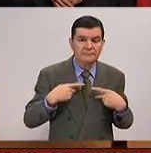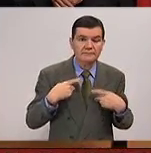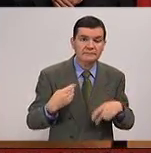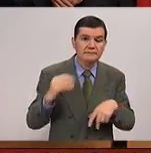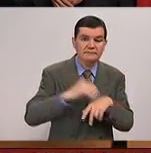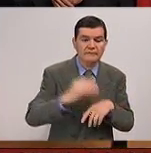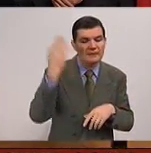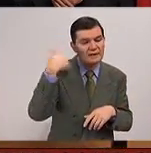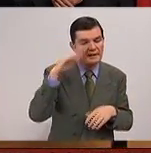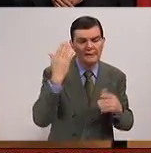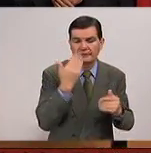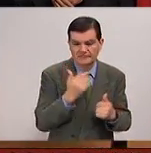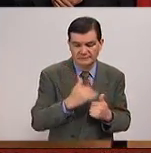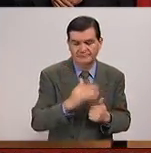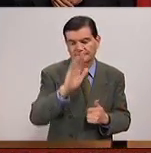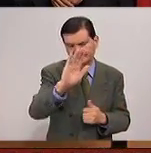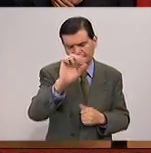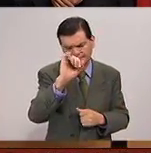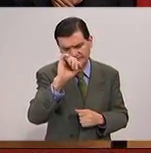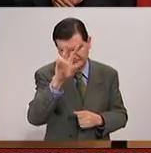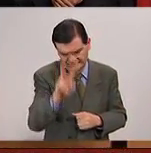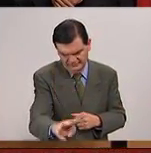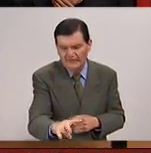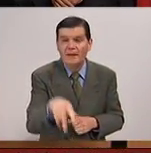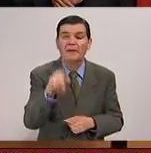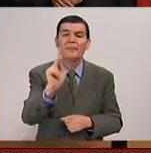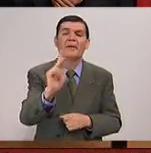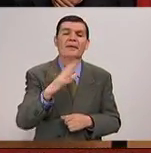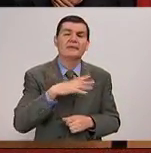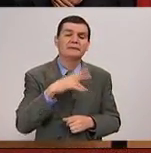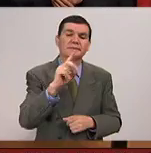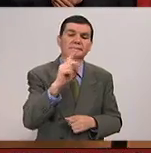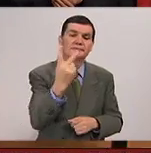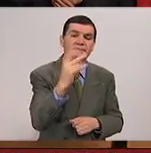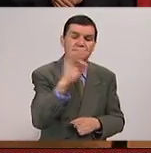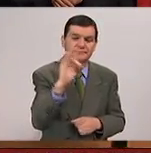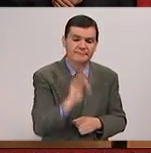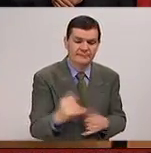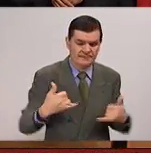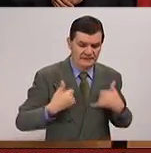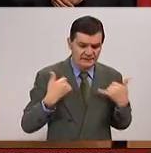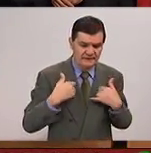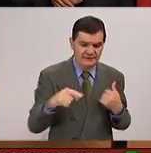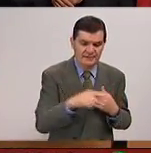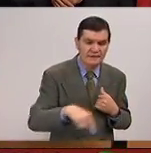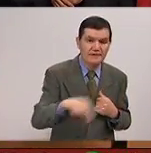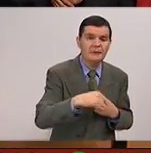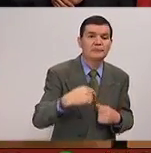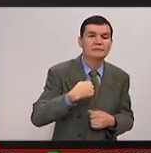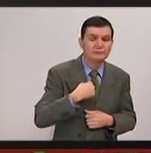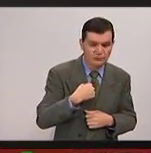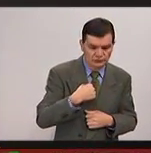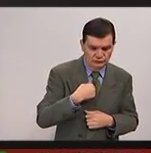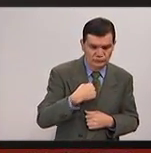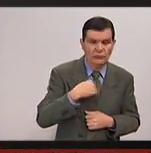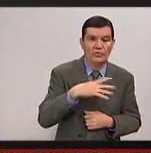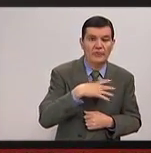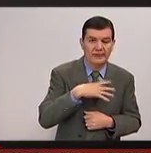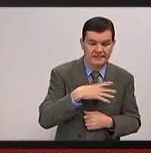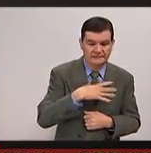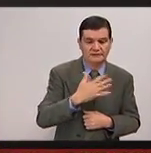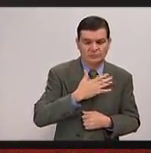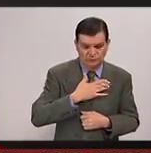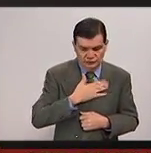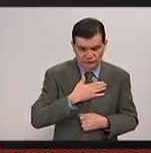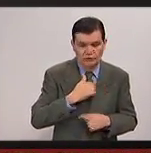época pues no había eso. Mira, desde luego, y además el 32% de los chavos lo que nos dicen es, yo me informo